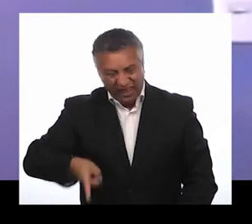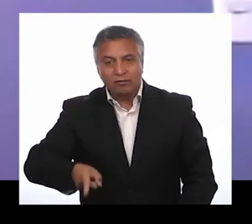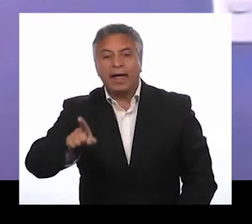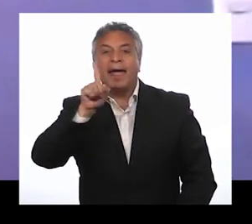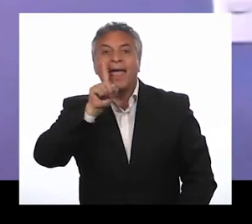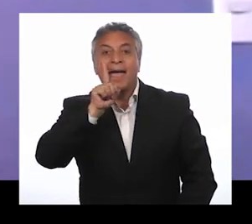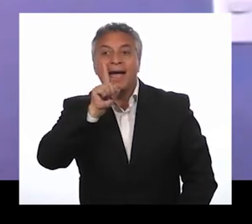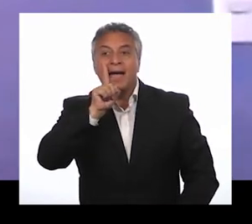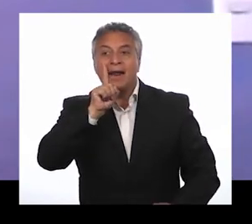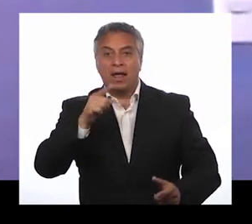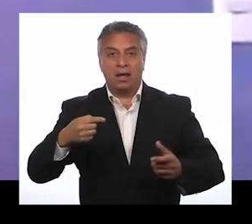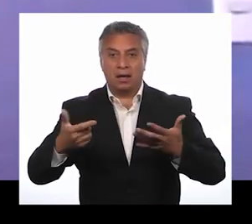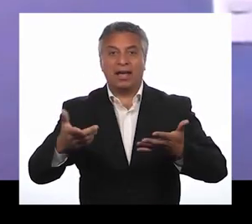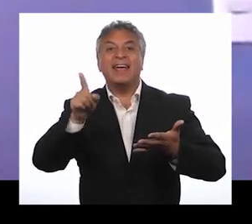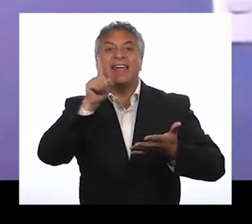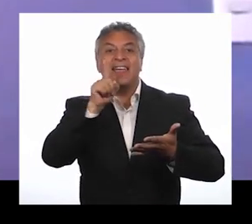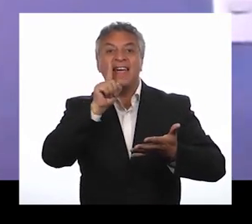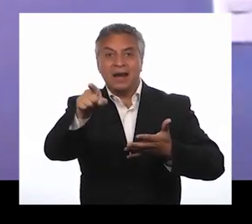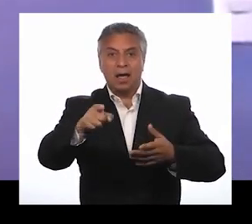el responsable,